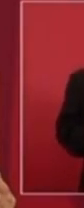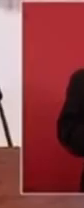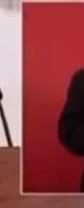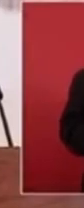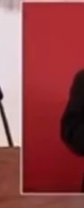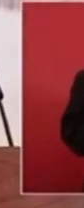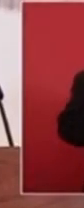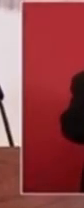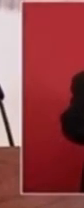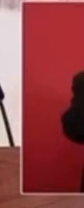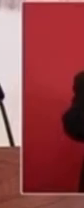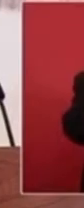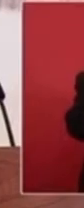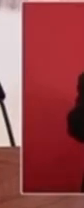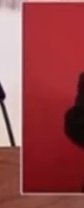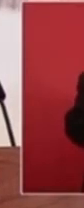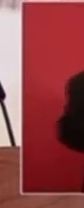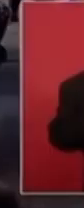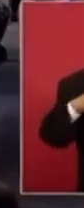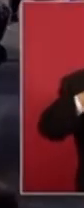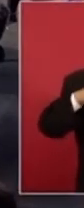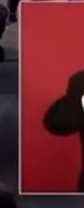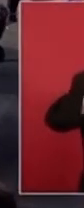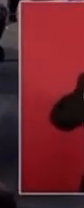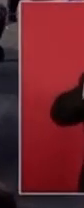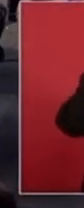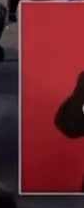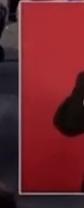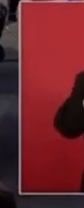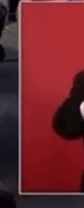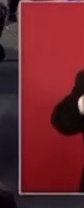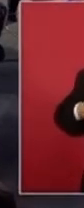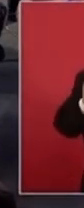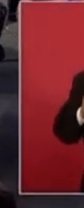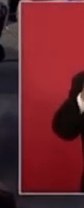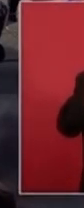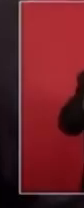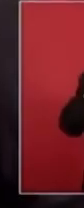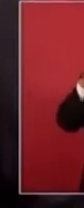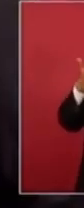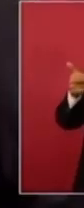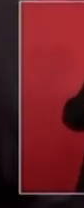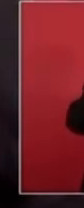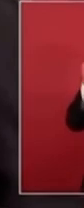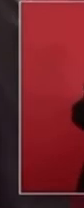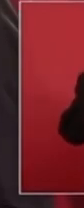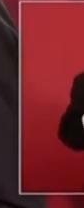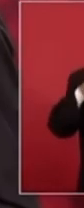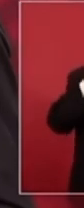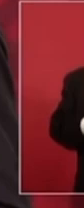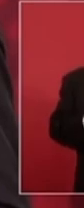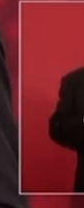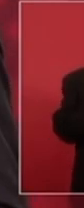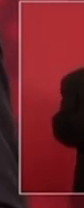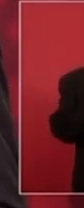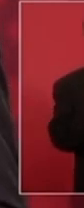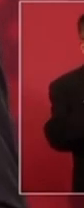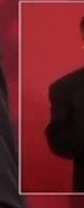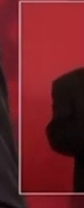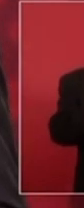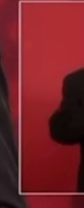la responsabilidad de aplicar una política exterior ceñida a principios.